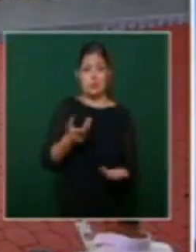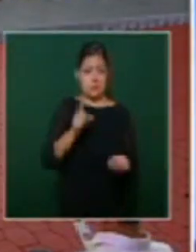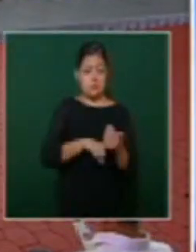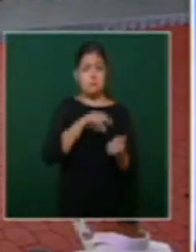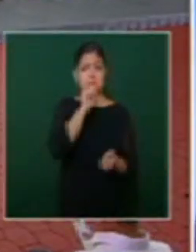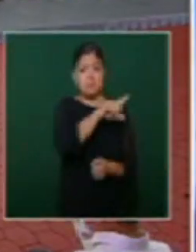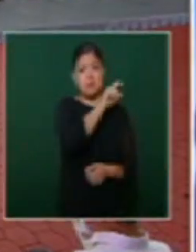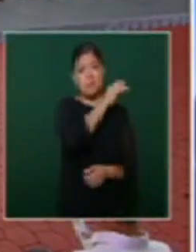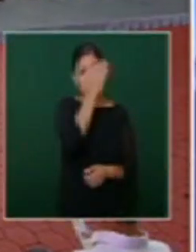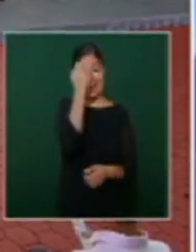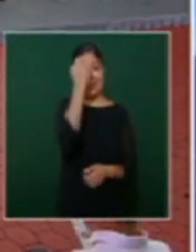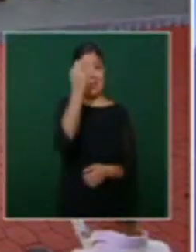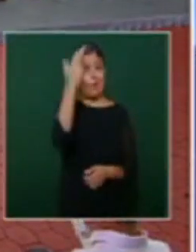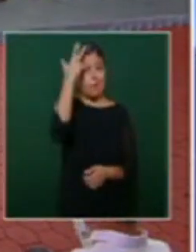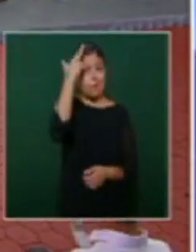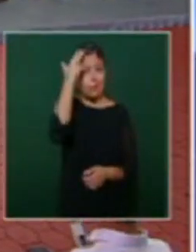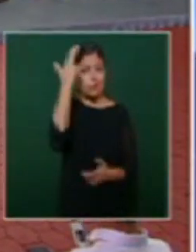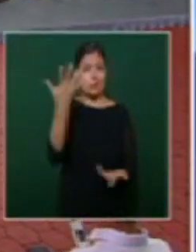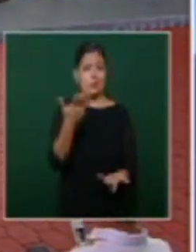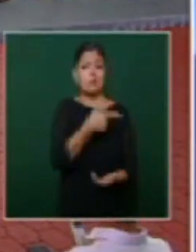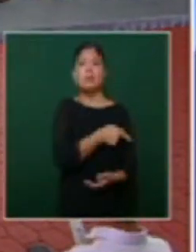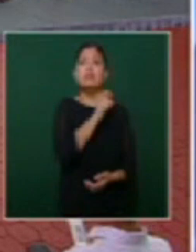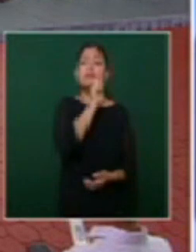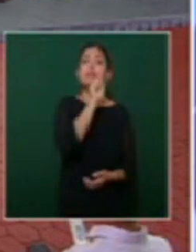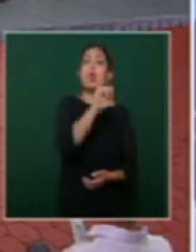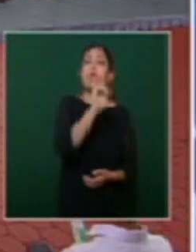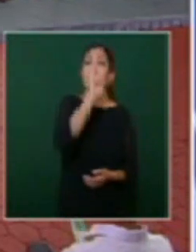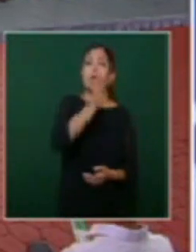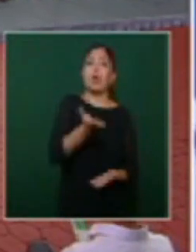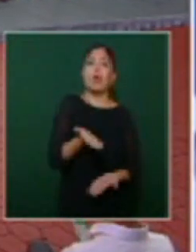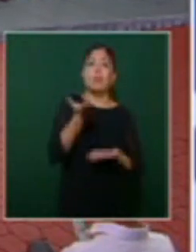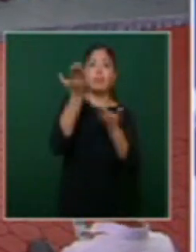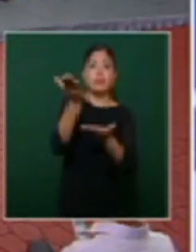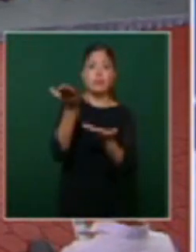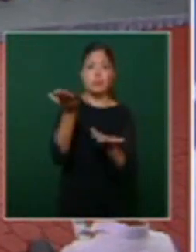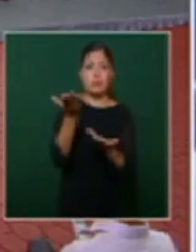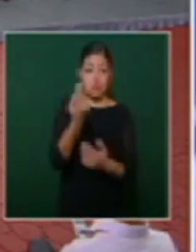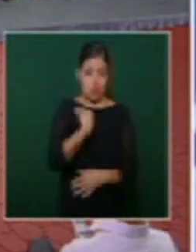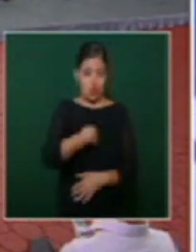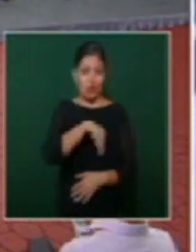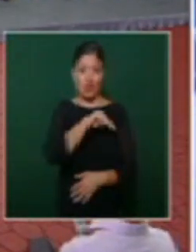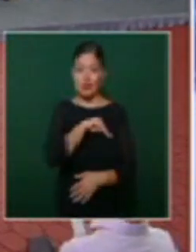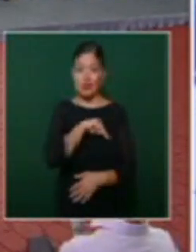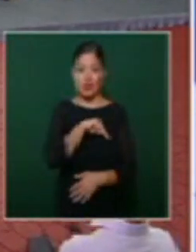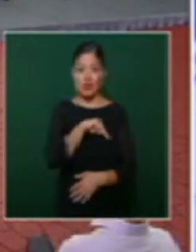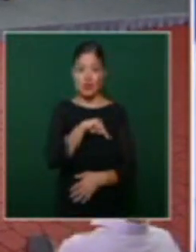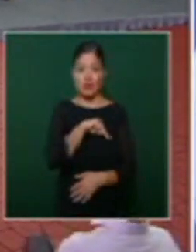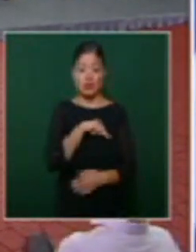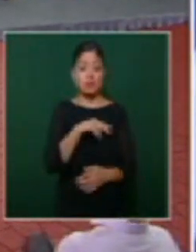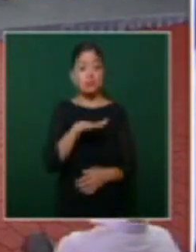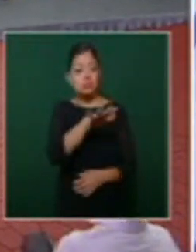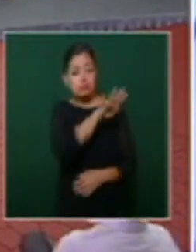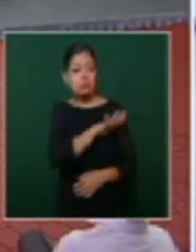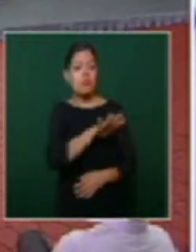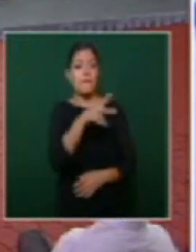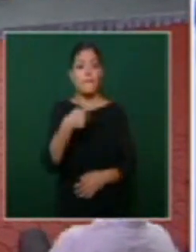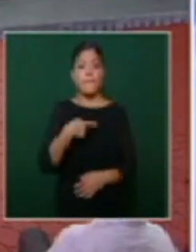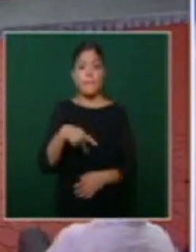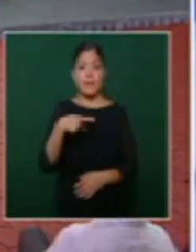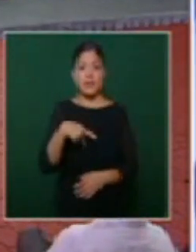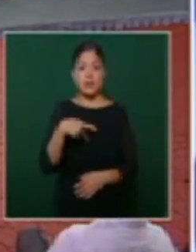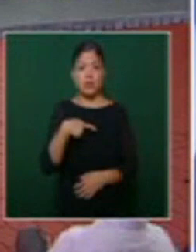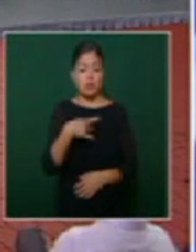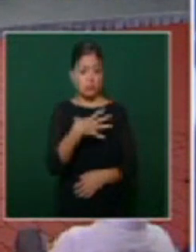reforma constitucional, incluso después de toda la presión que ejercieron durante varias